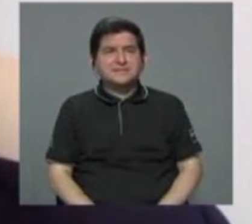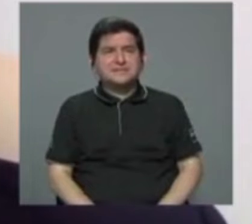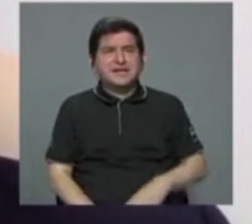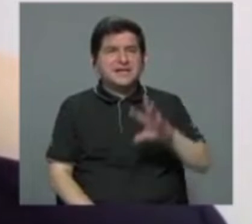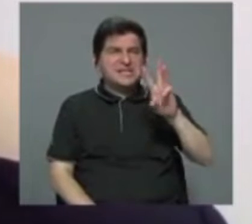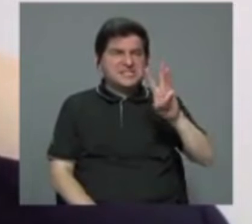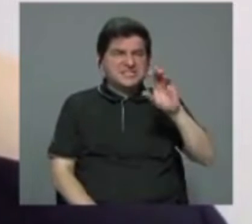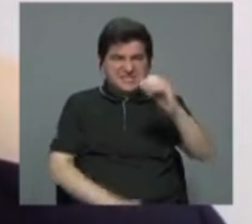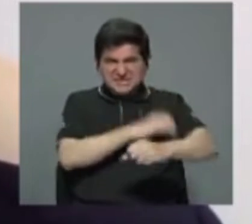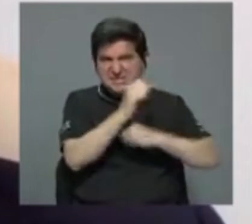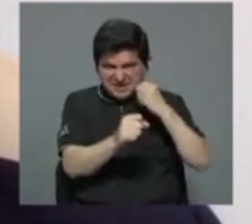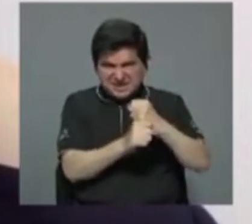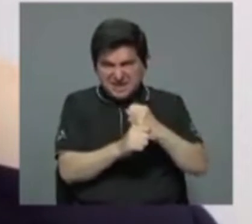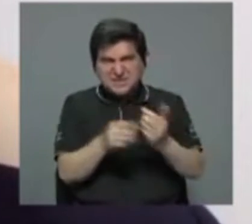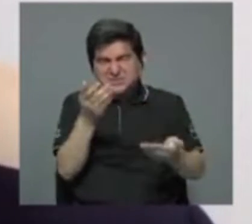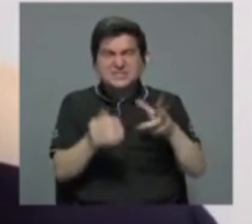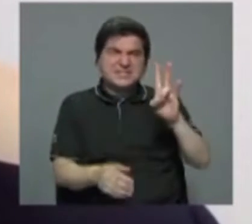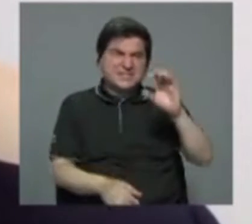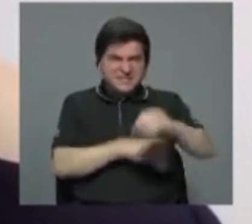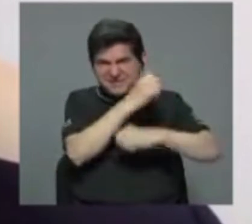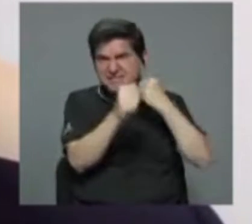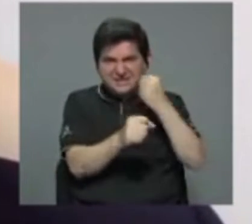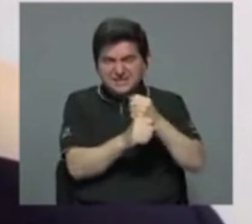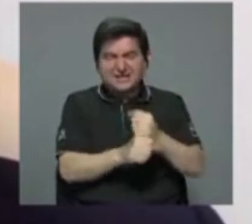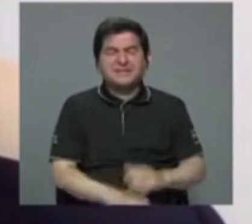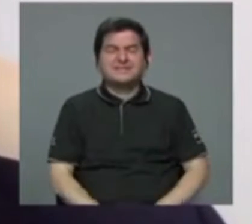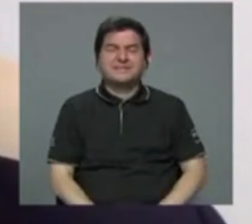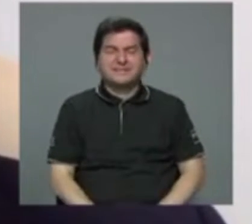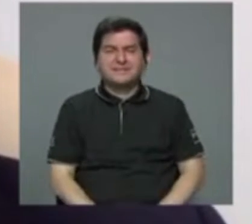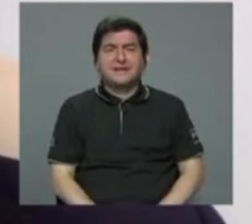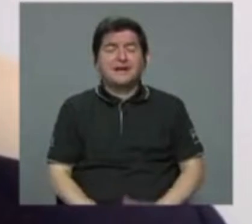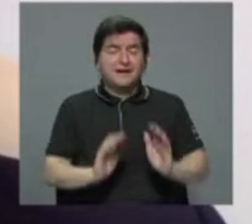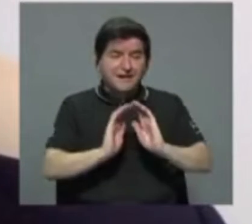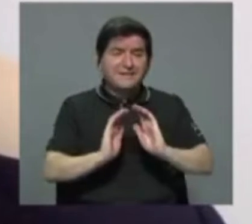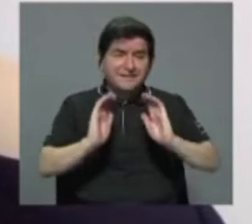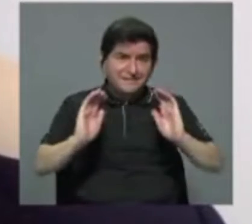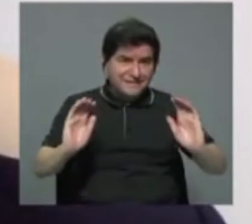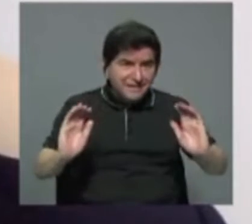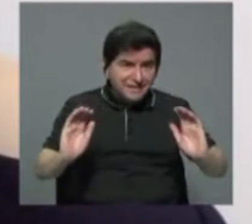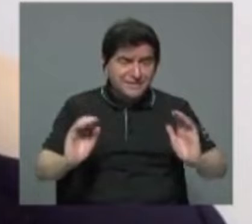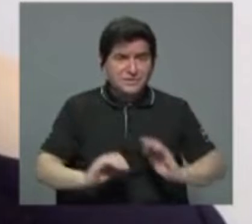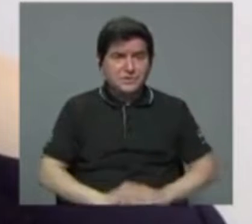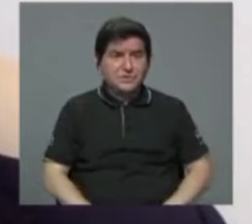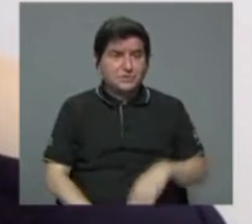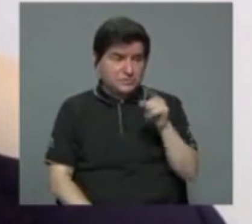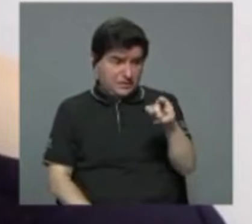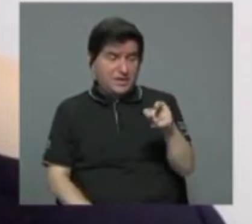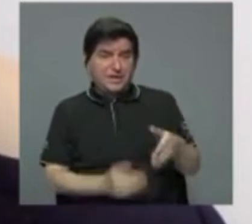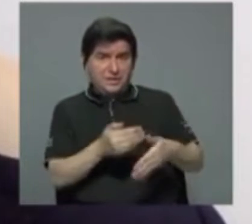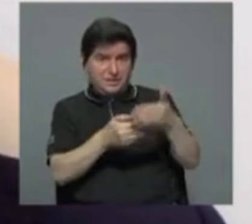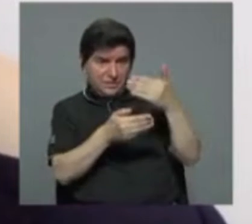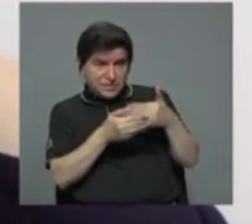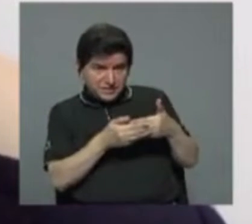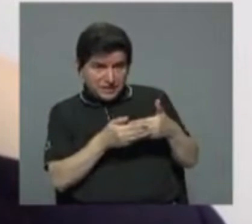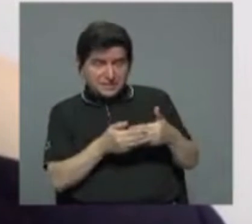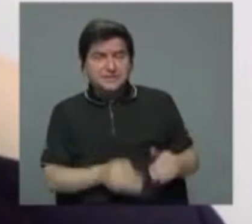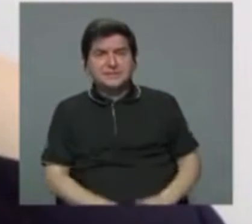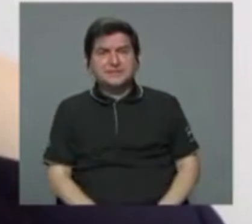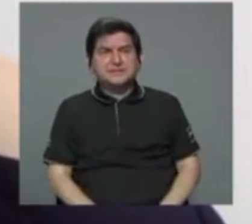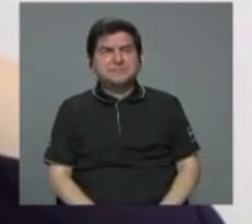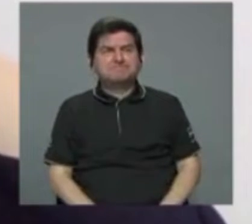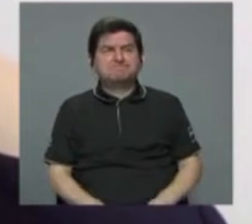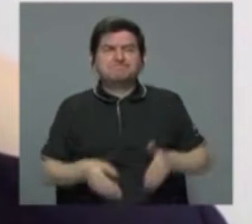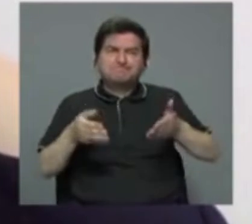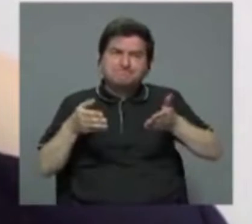de 60 años, 70 años, con niños que fueron